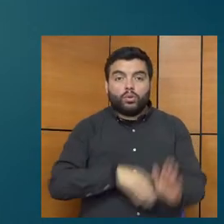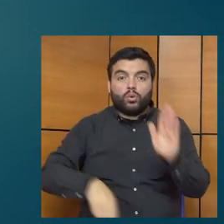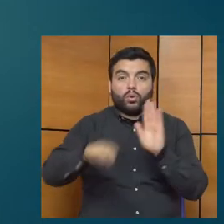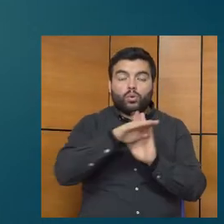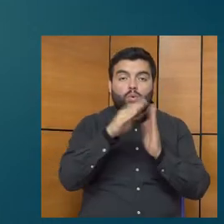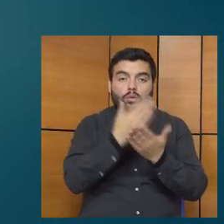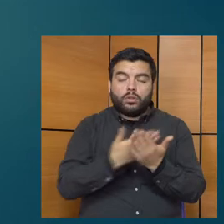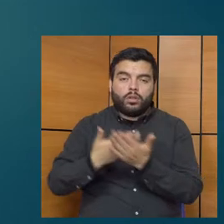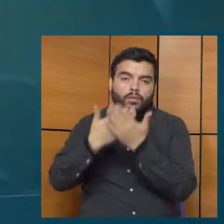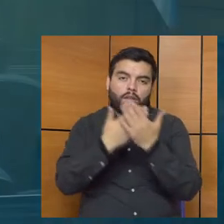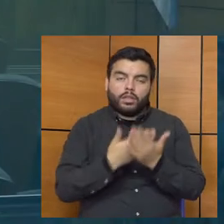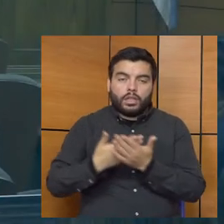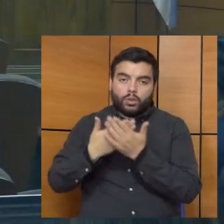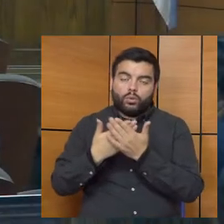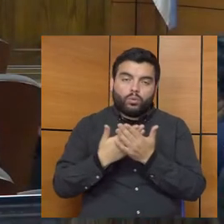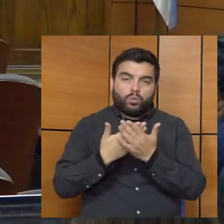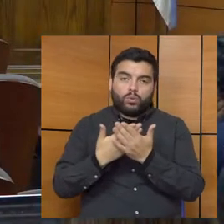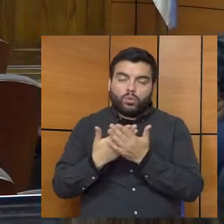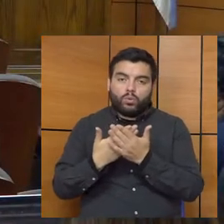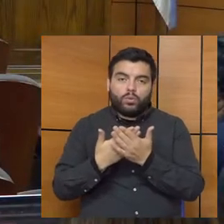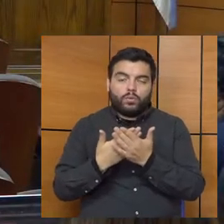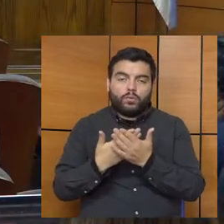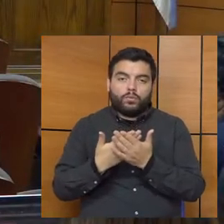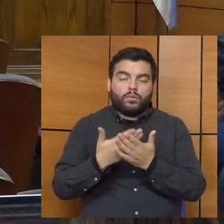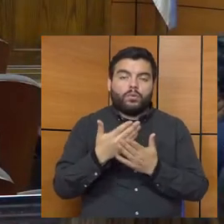la variable más discriminante, la que influye más